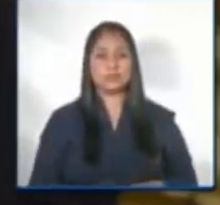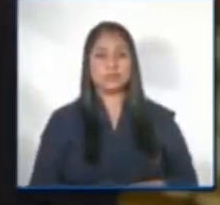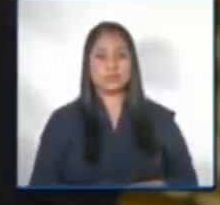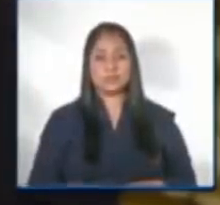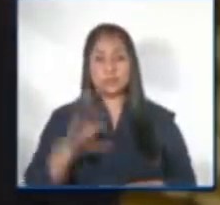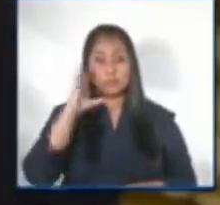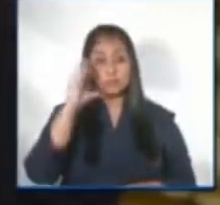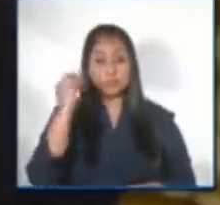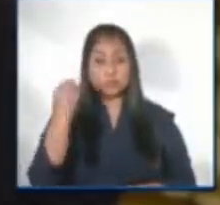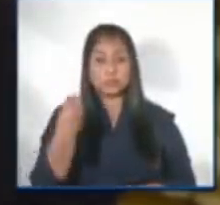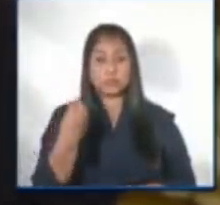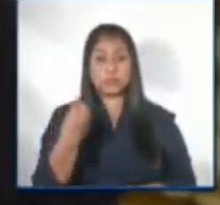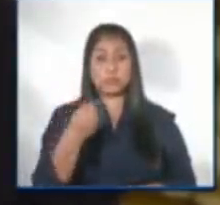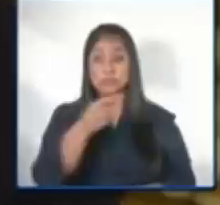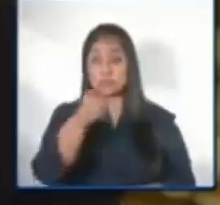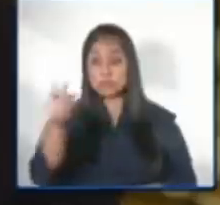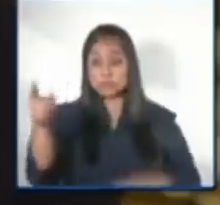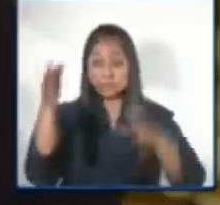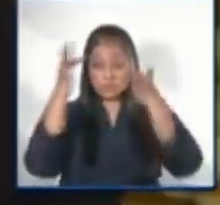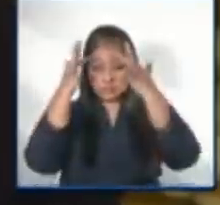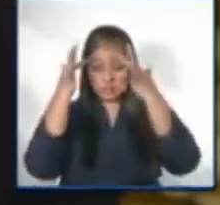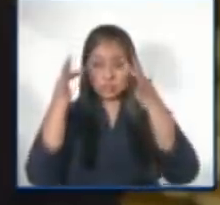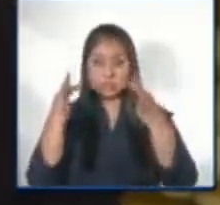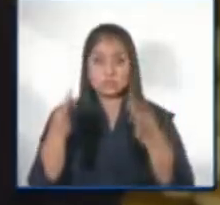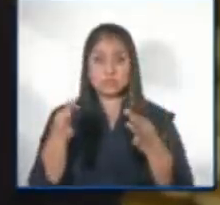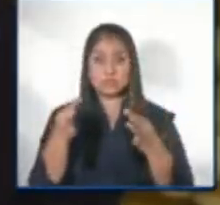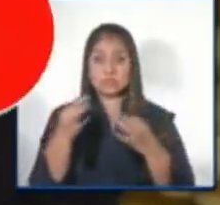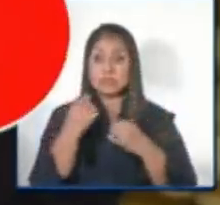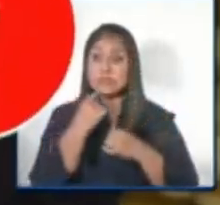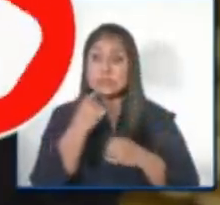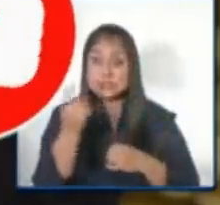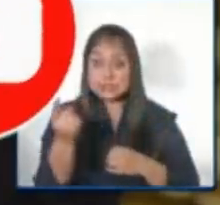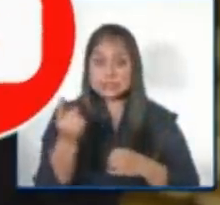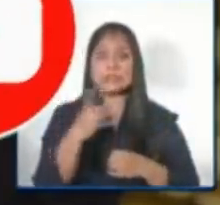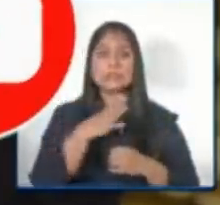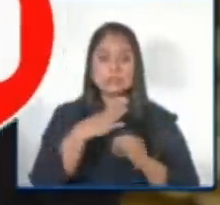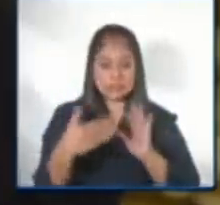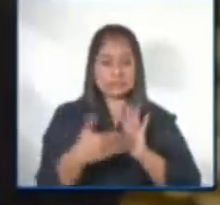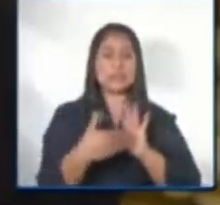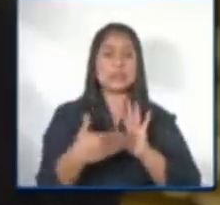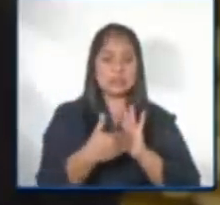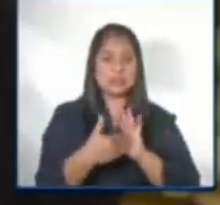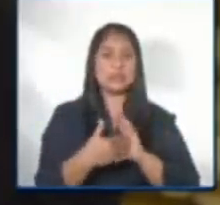Porque lo que usted decida, diga, sí tiene su efecto en el país.